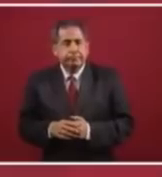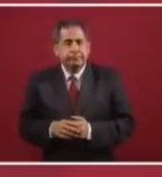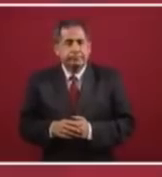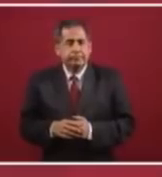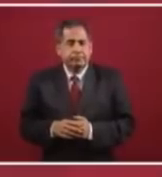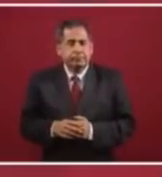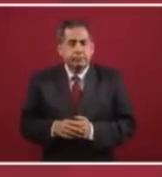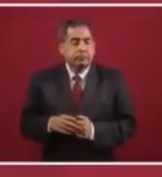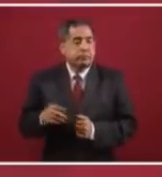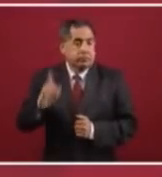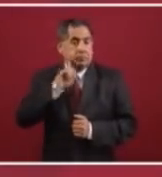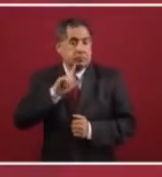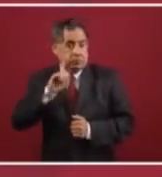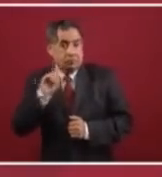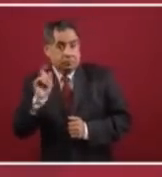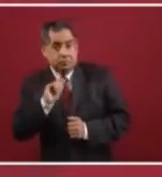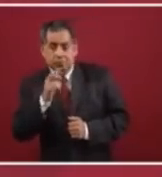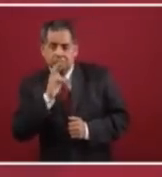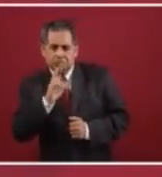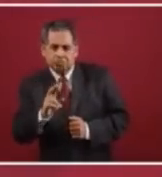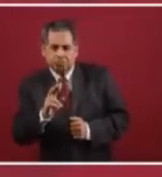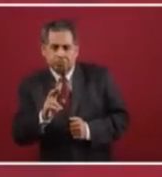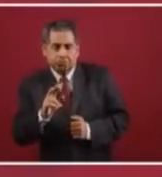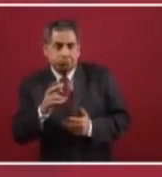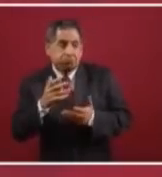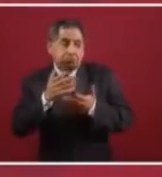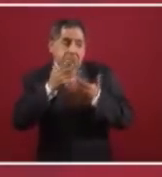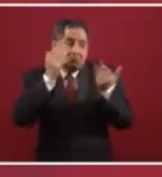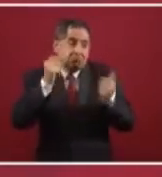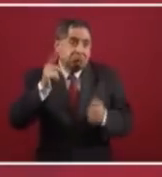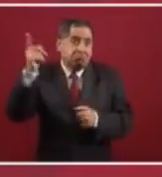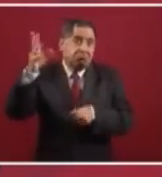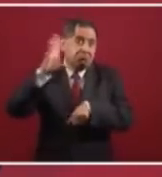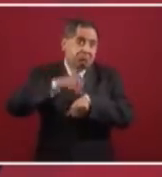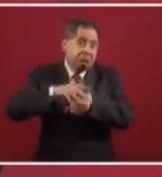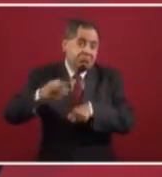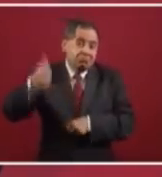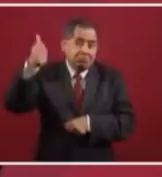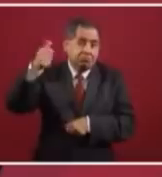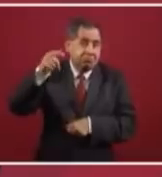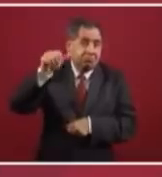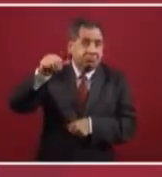Y Casilda le contesta: ¿quién sabe si quiere el amo?